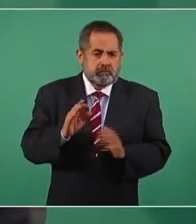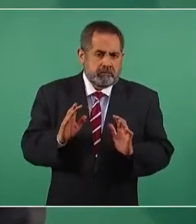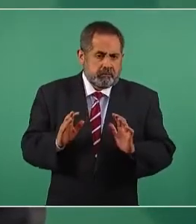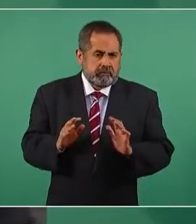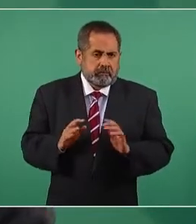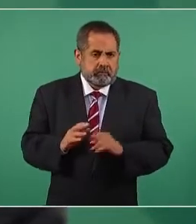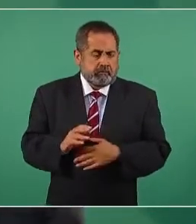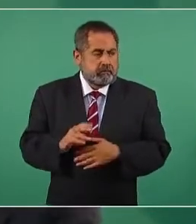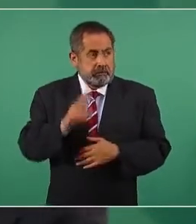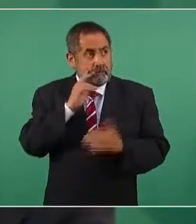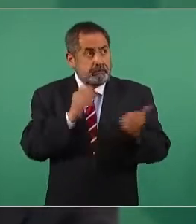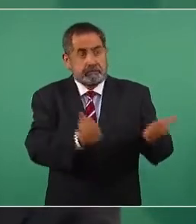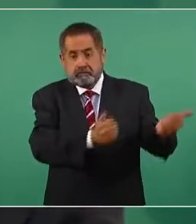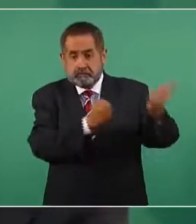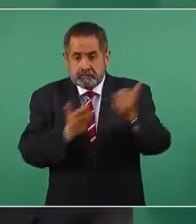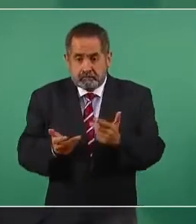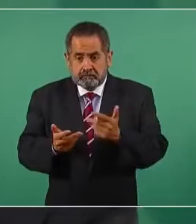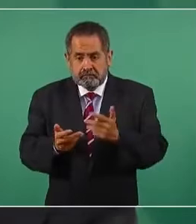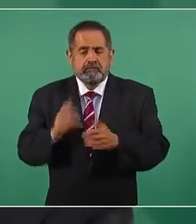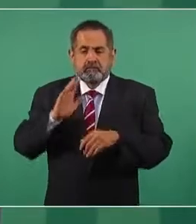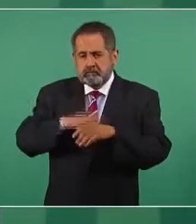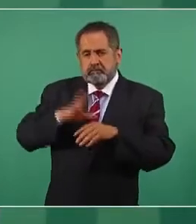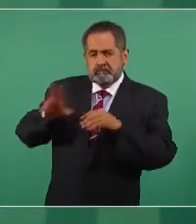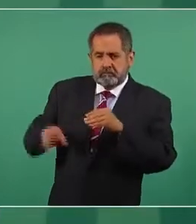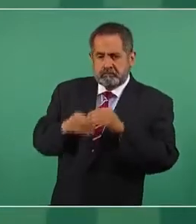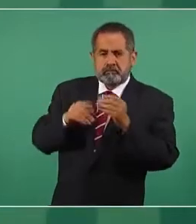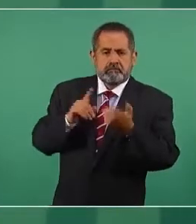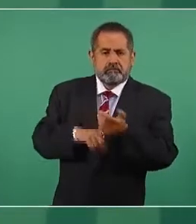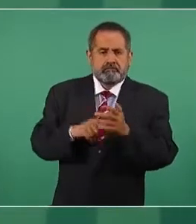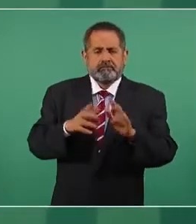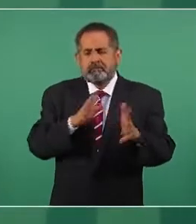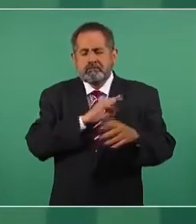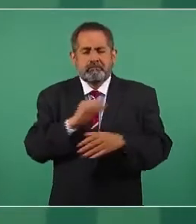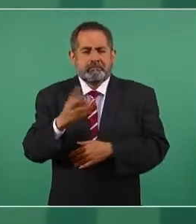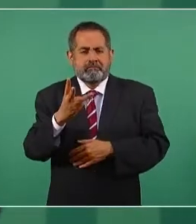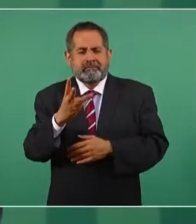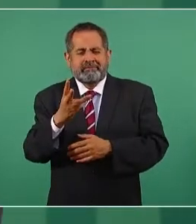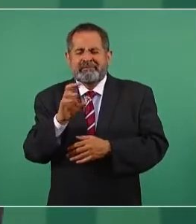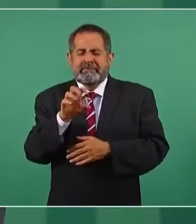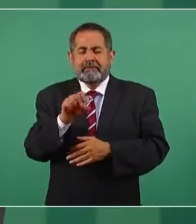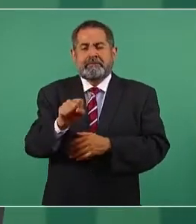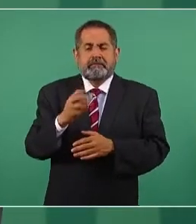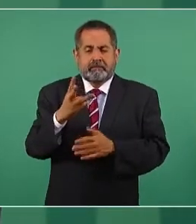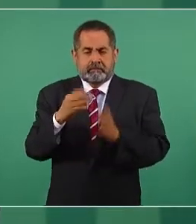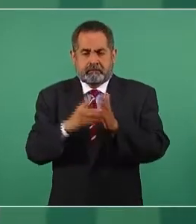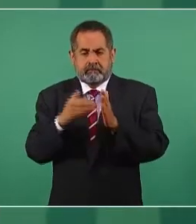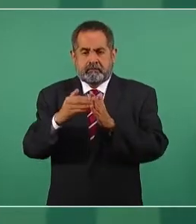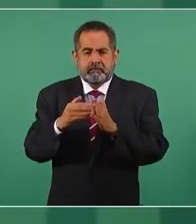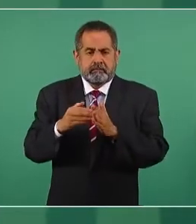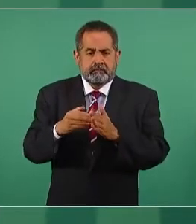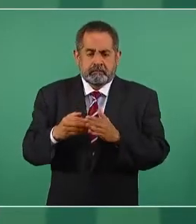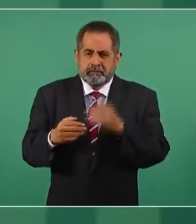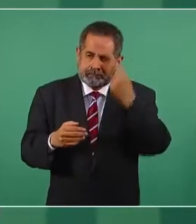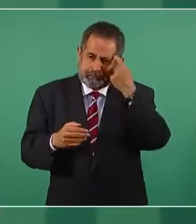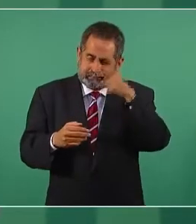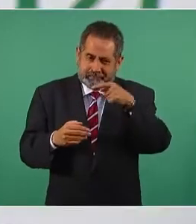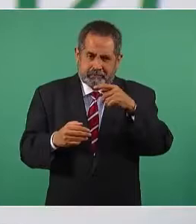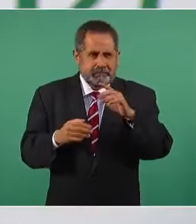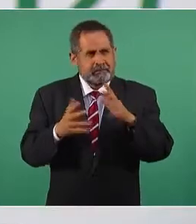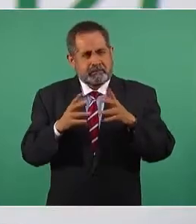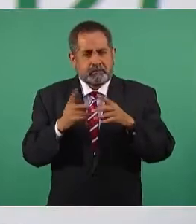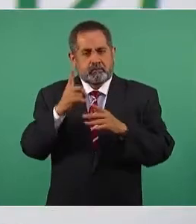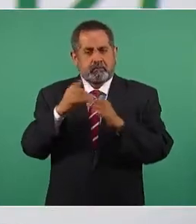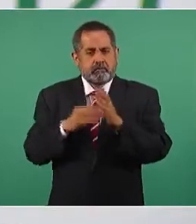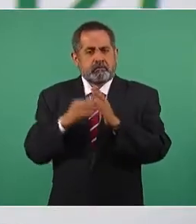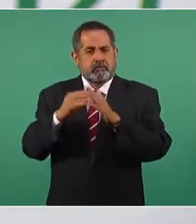y podemos traerla, pues vamos a complementar los 3 millones, alrededor de 3 millones o casi 3 millones que se necesitan. Tendríamos poco más de 1 millón